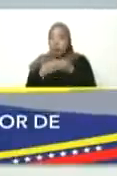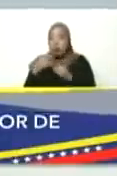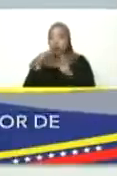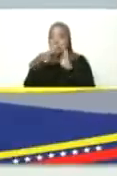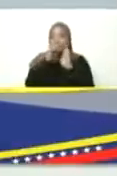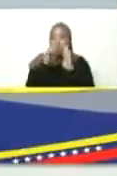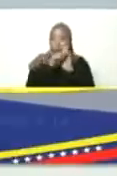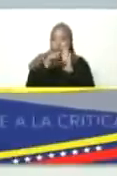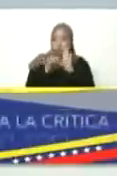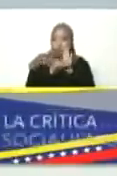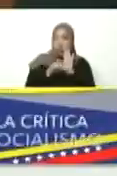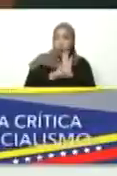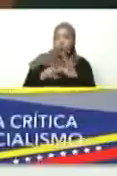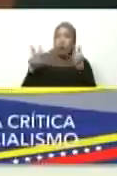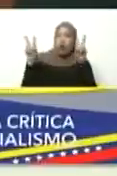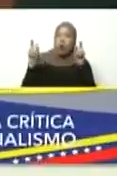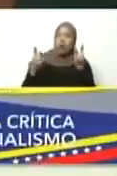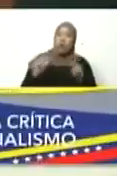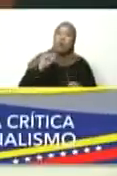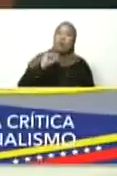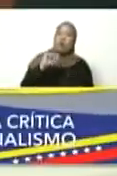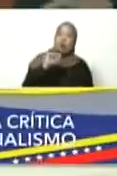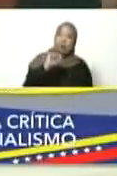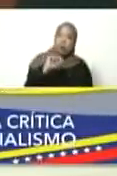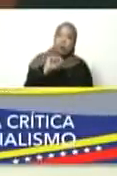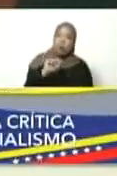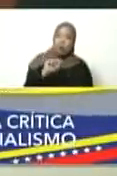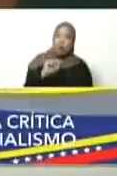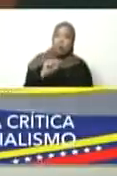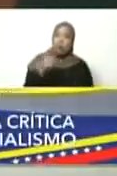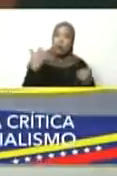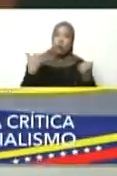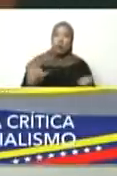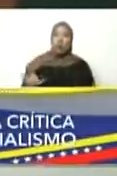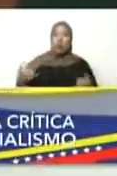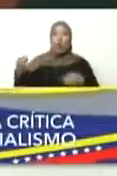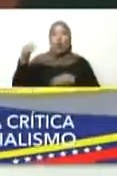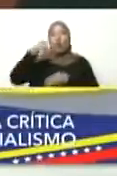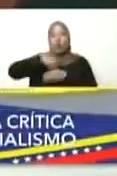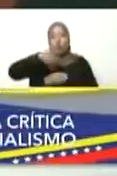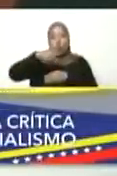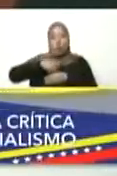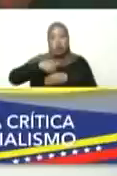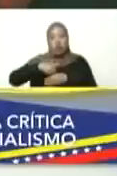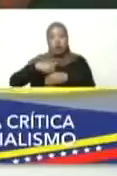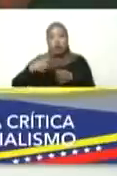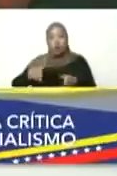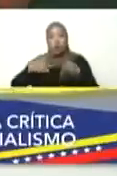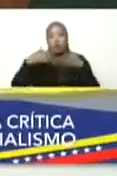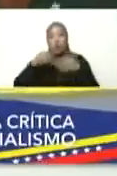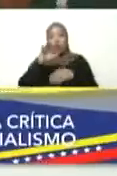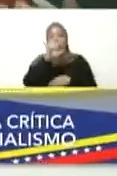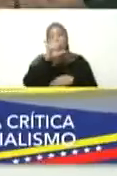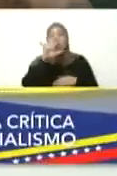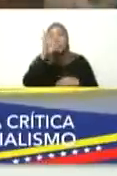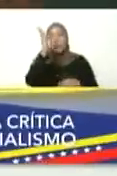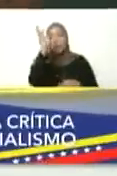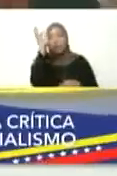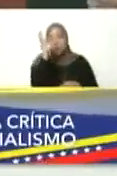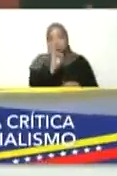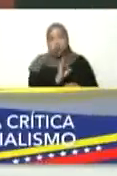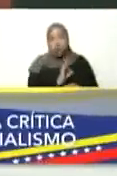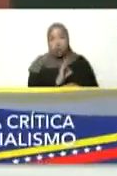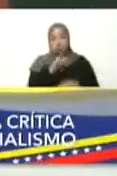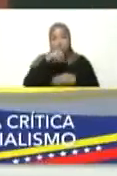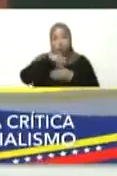Quería marcar una nueva etapa. Ya él reelecto con el 55% de los